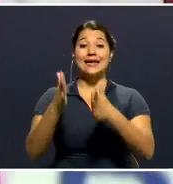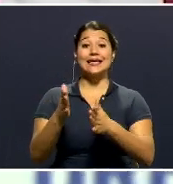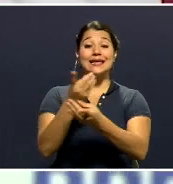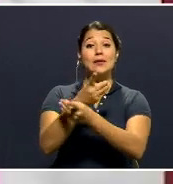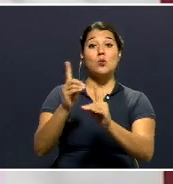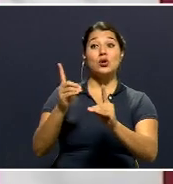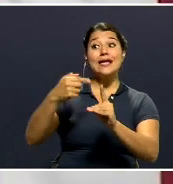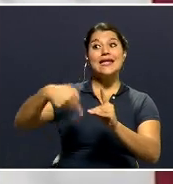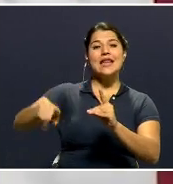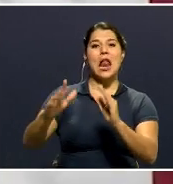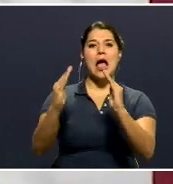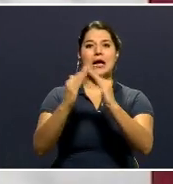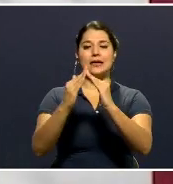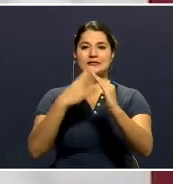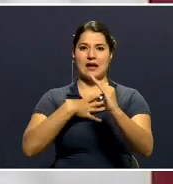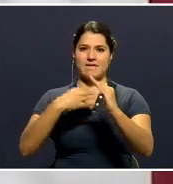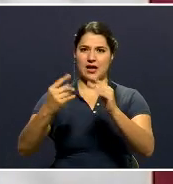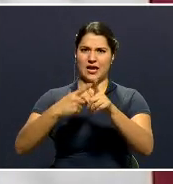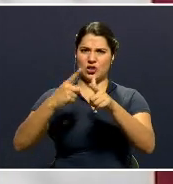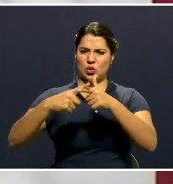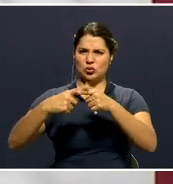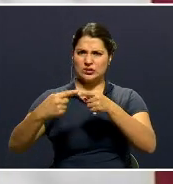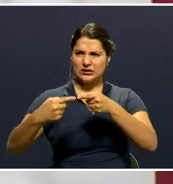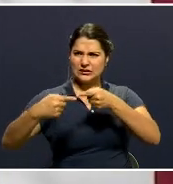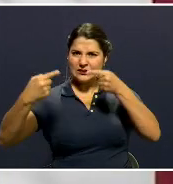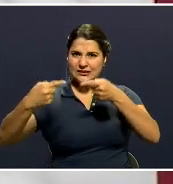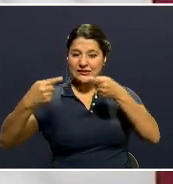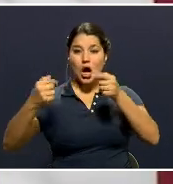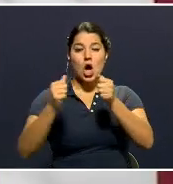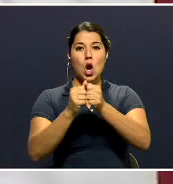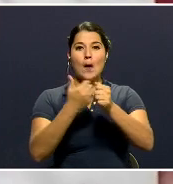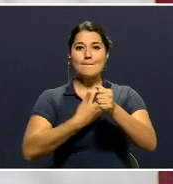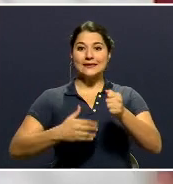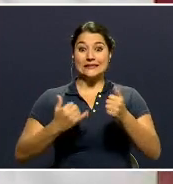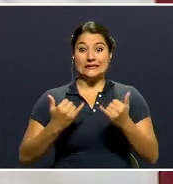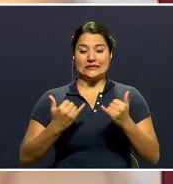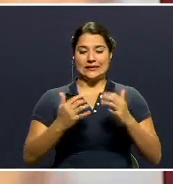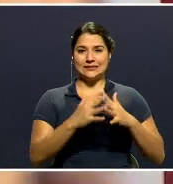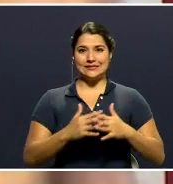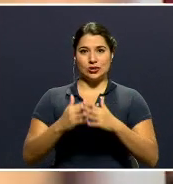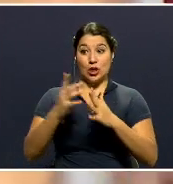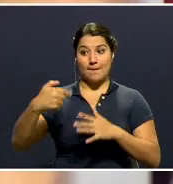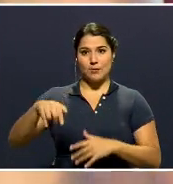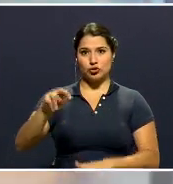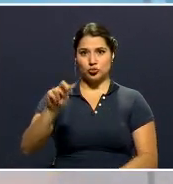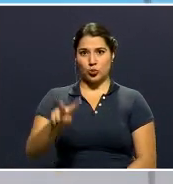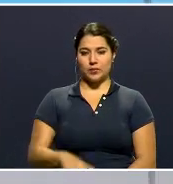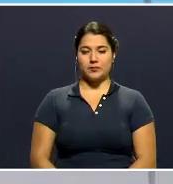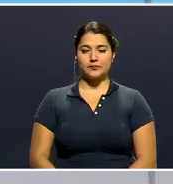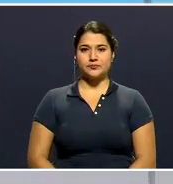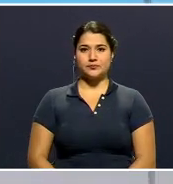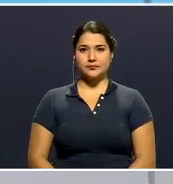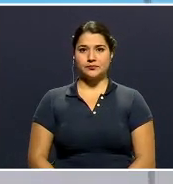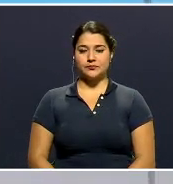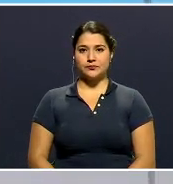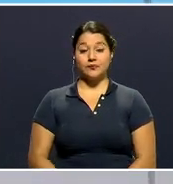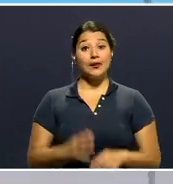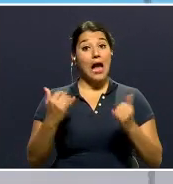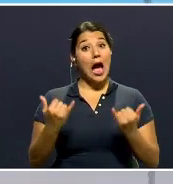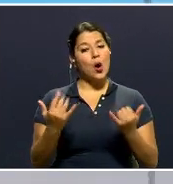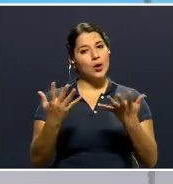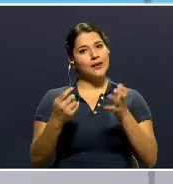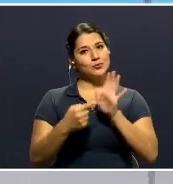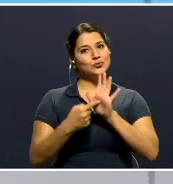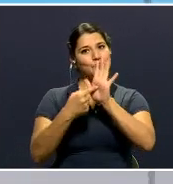Casa Blanca, que se enfrentará al republicano Donald Trump en las elecciones del próximo noviembre. Ahora les